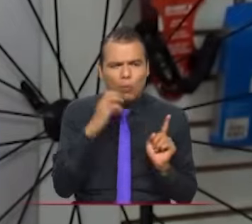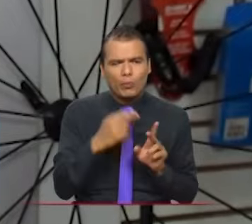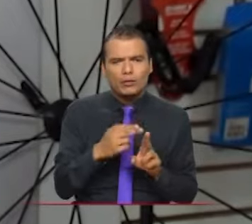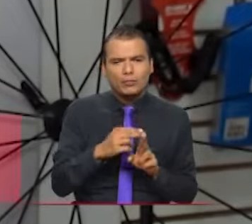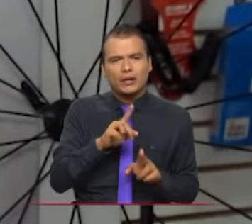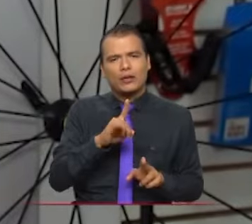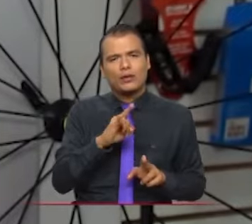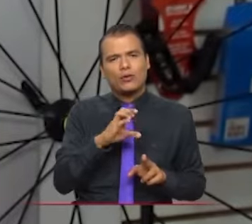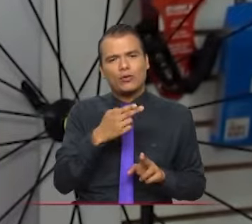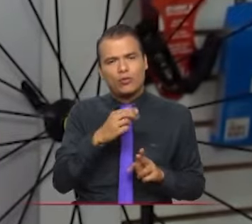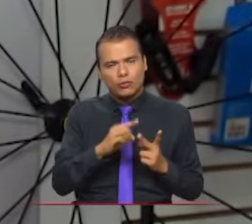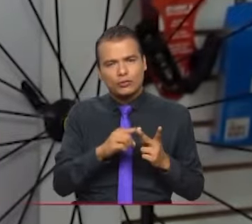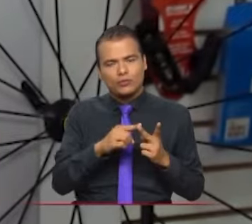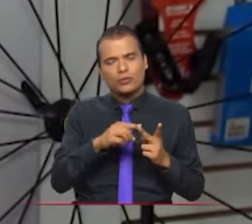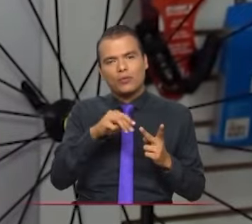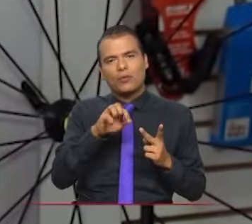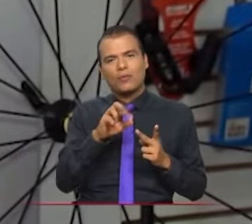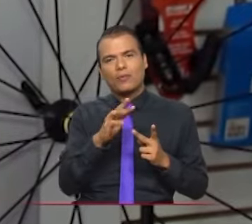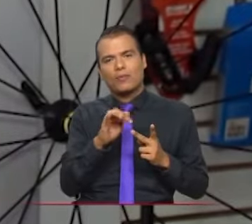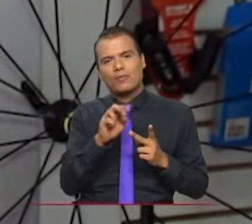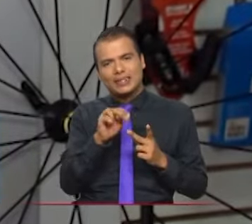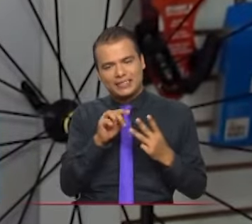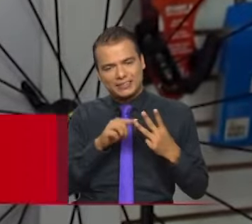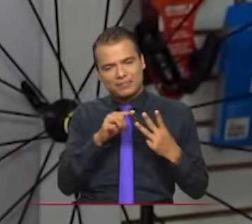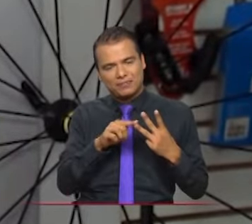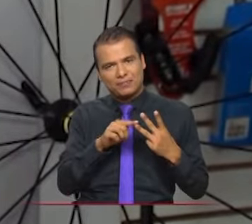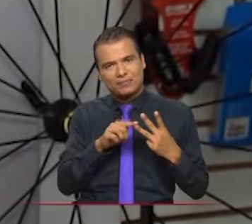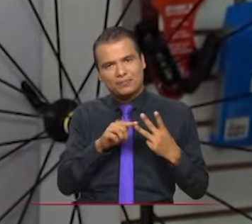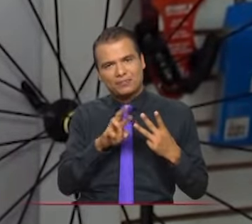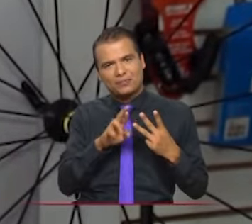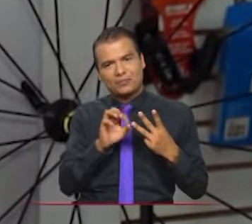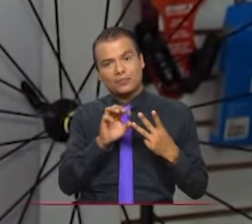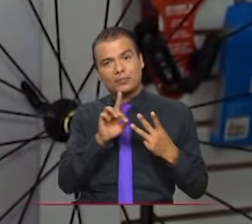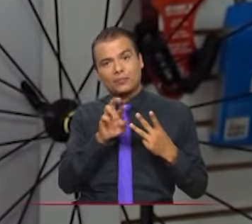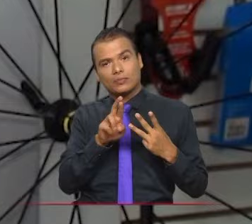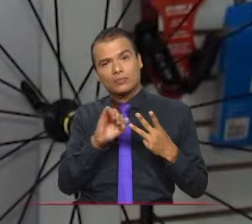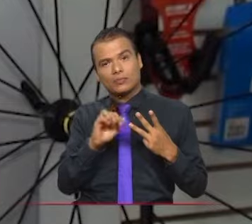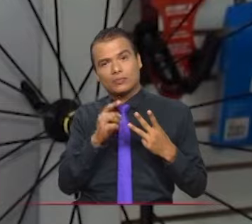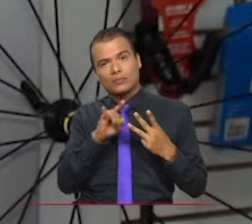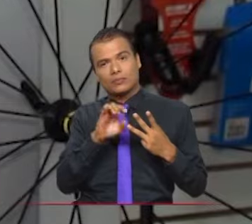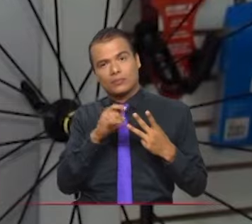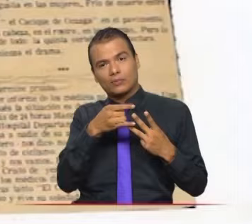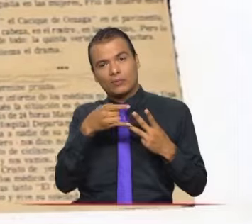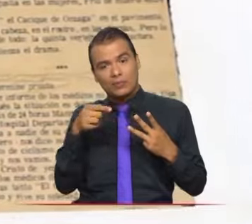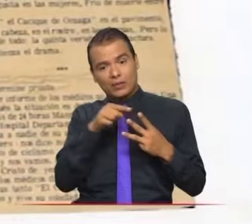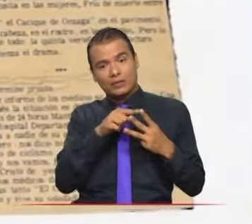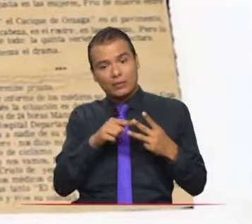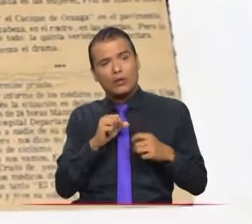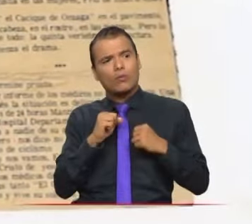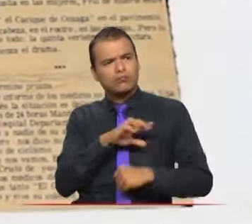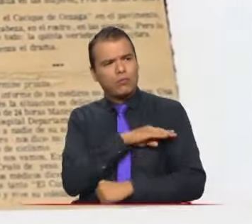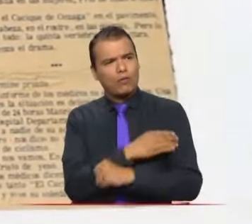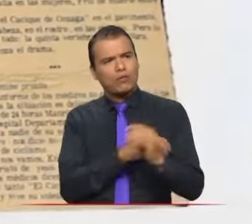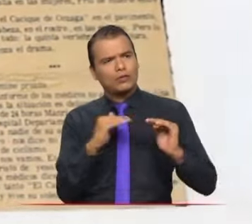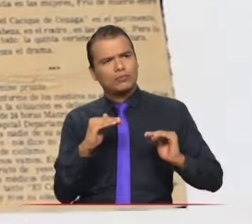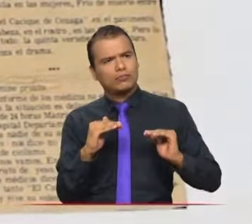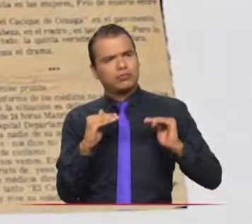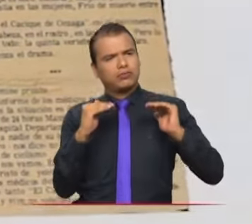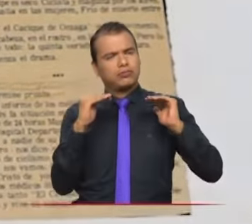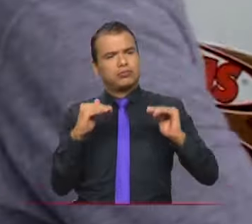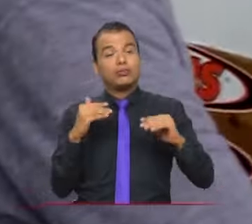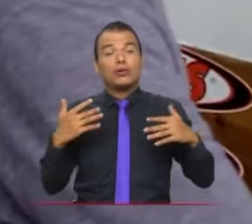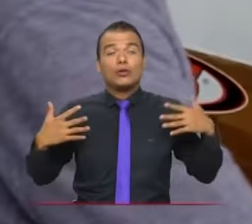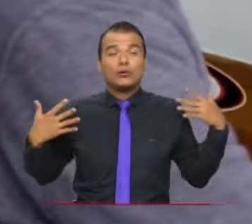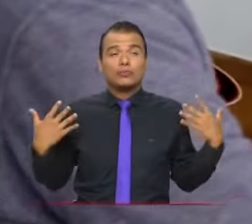Martín Ramírez, de Pacho Rodríguez, que estaban muy fuertes en ese momento. Y pues estaban los tradicionales, ¿no? Que